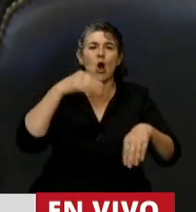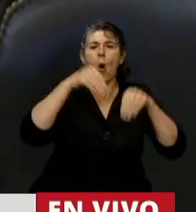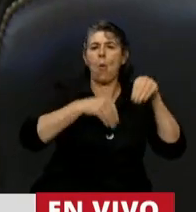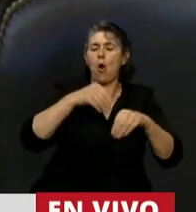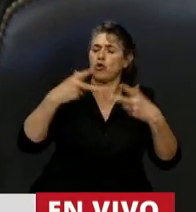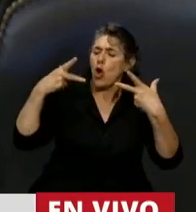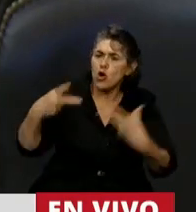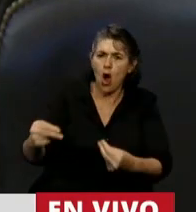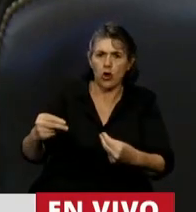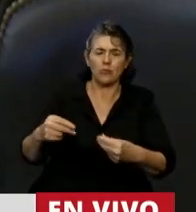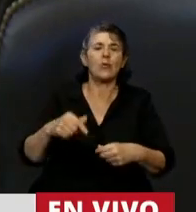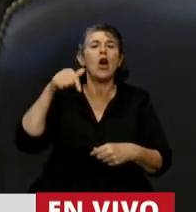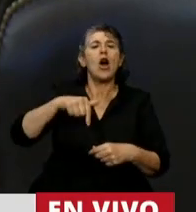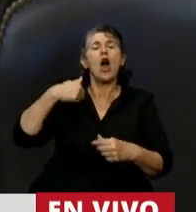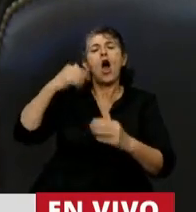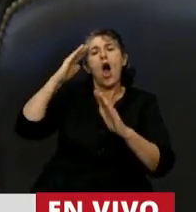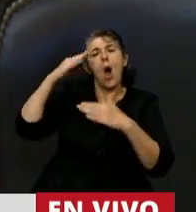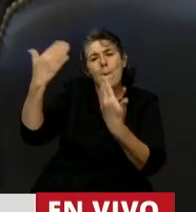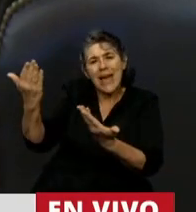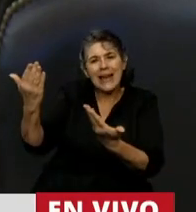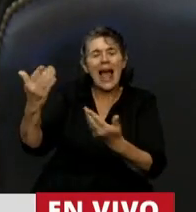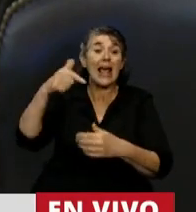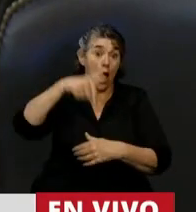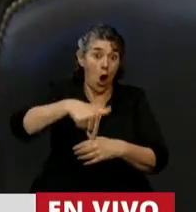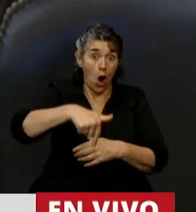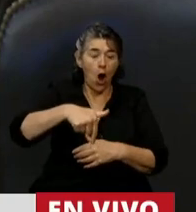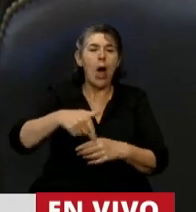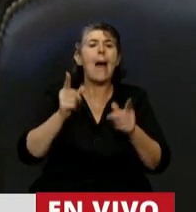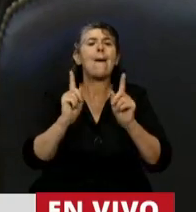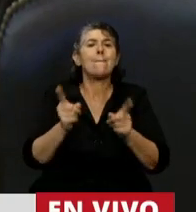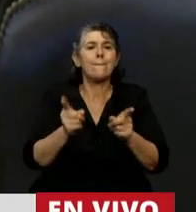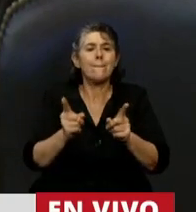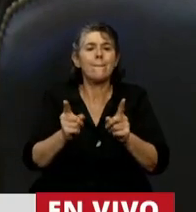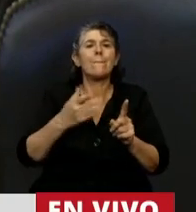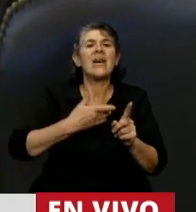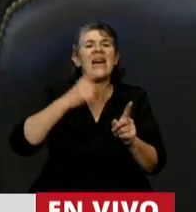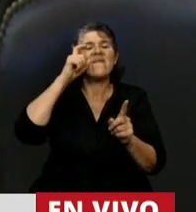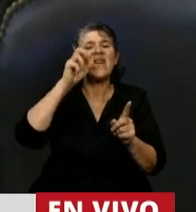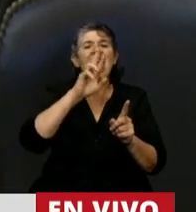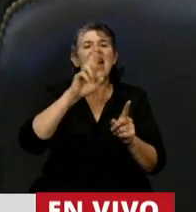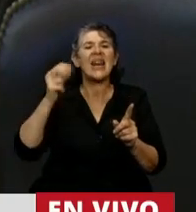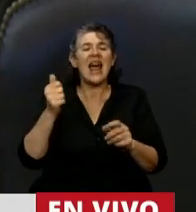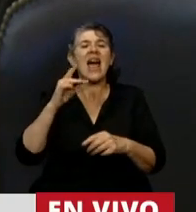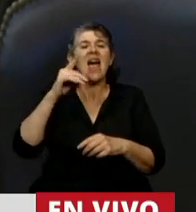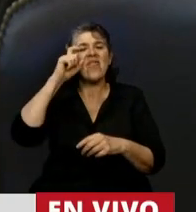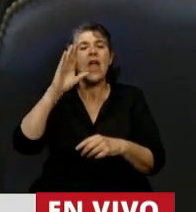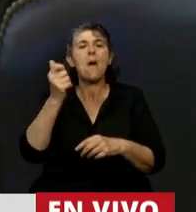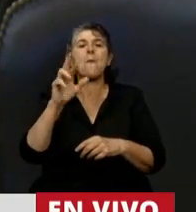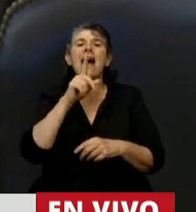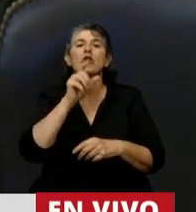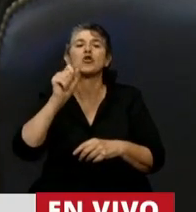Quiero homenajear en el día de hoy, y me refiero a la profesora Margarita Ferrá de Bartol, que